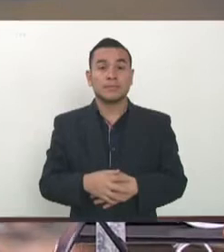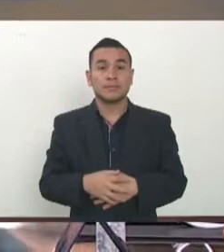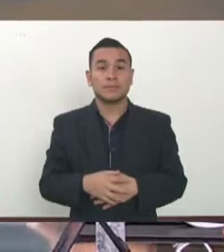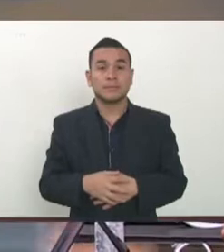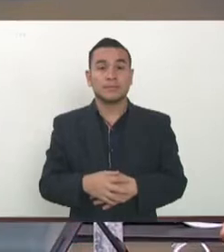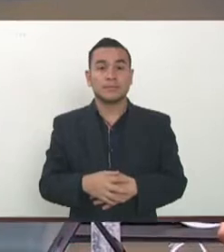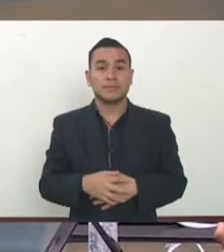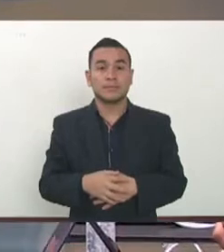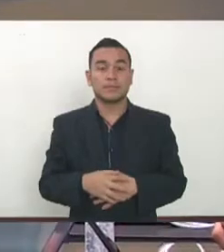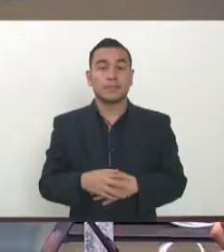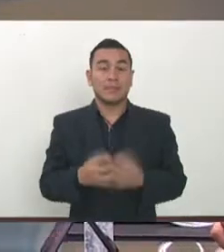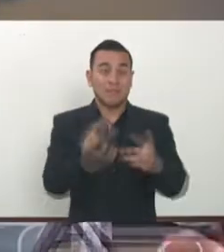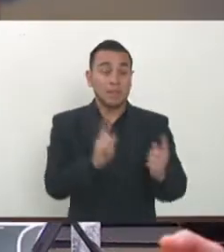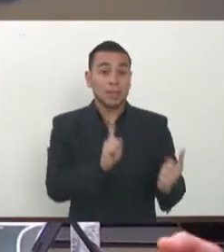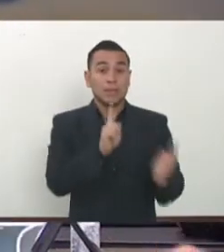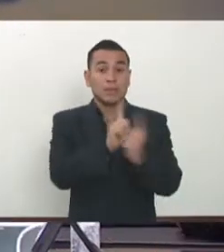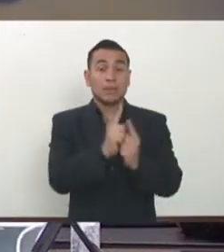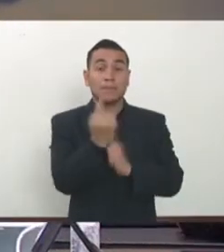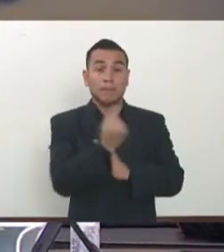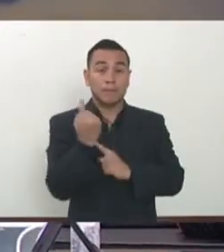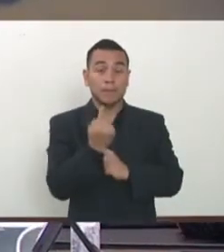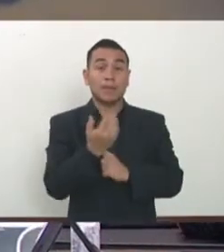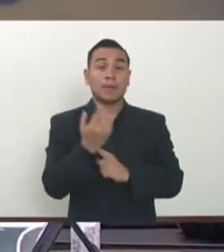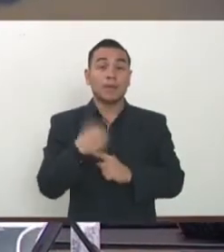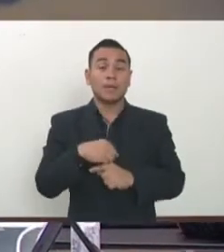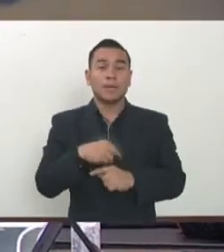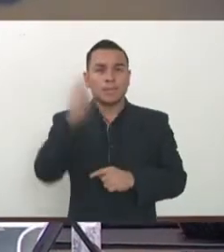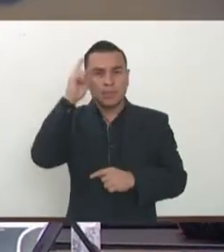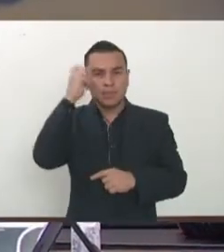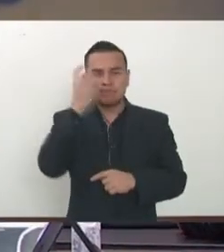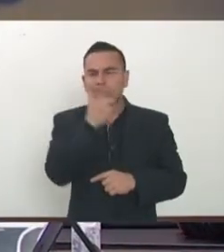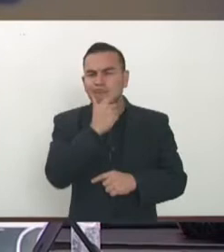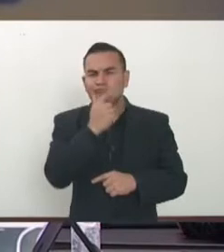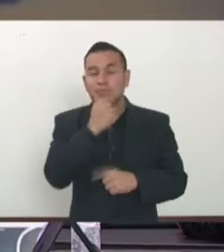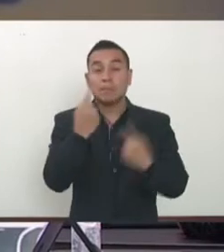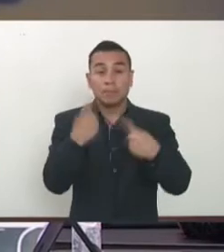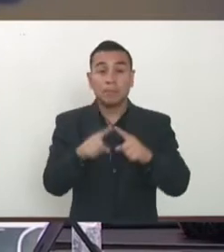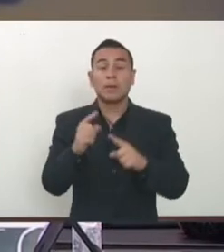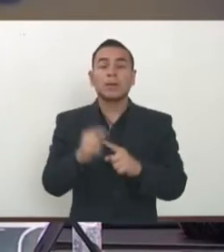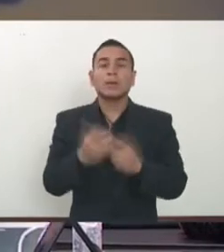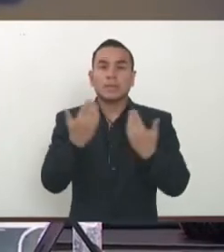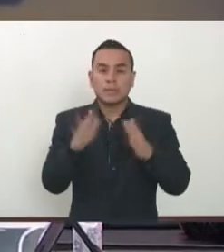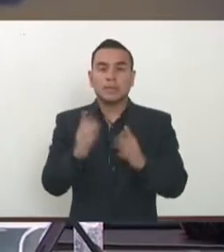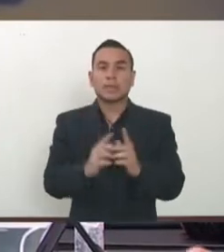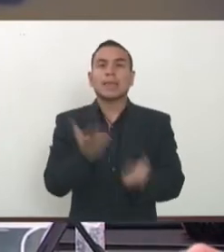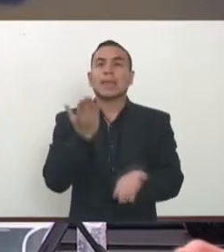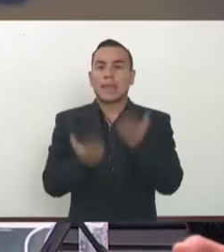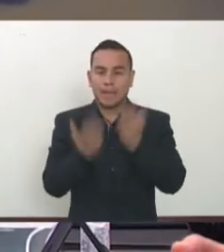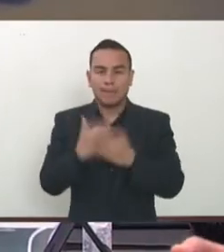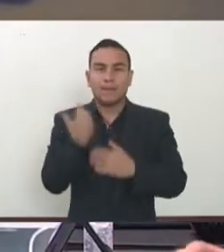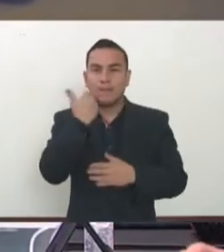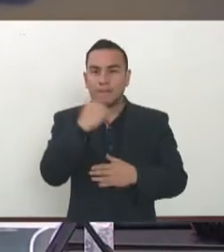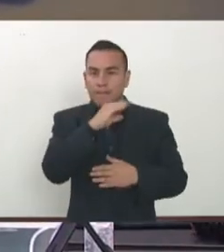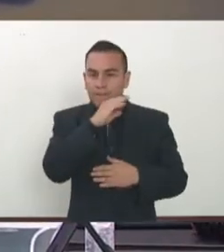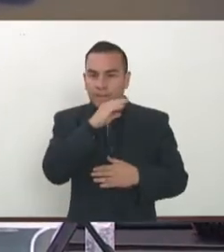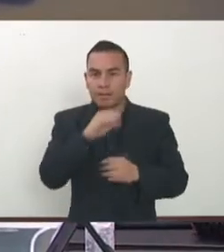los pequeños y medianos contribuyentes paguen solamente un 10% al 30 de junio y luego lo den a través de 6 cuotas sin